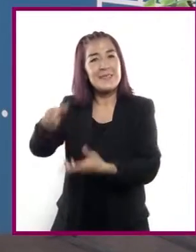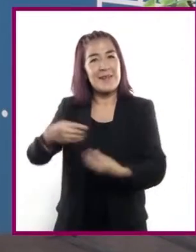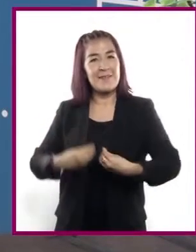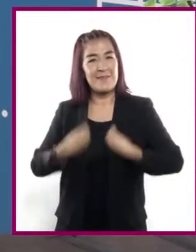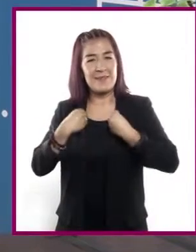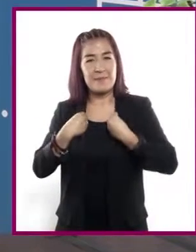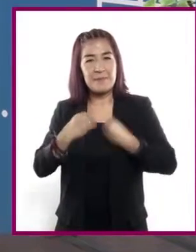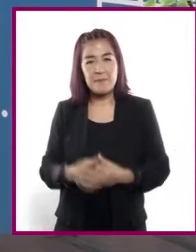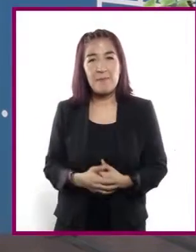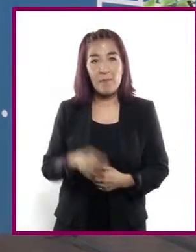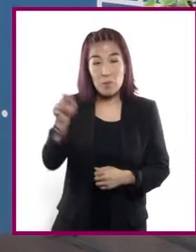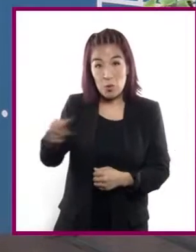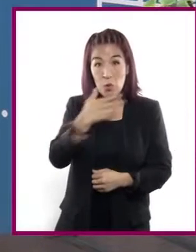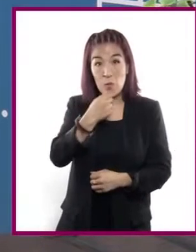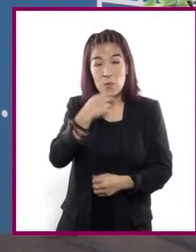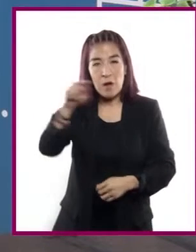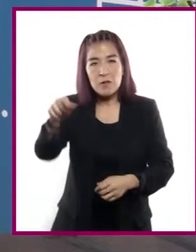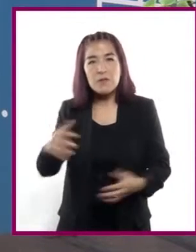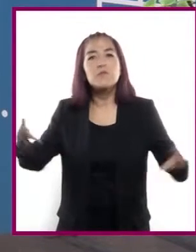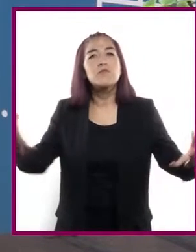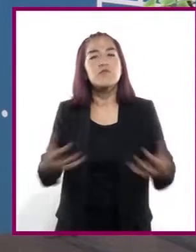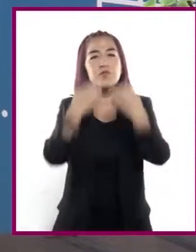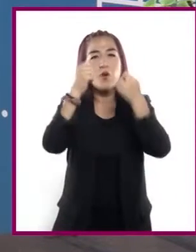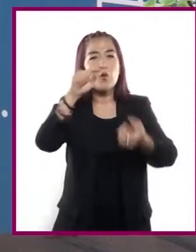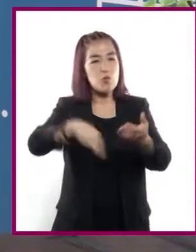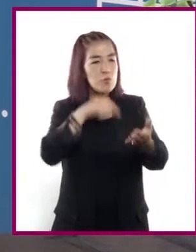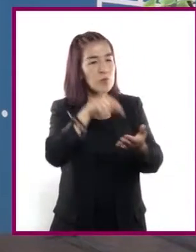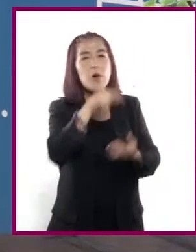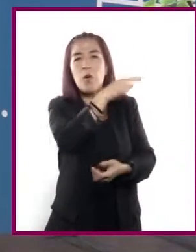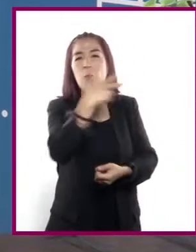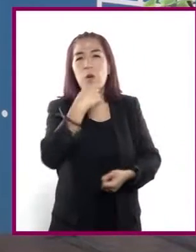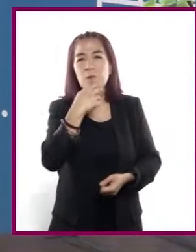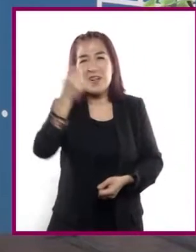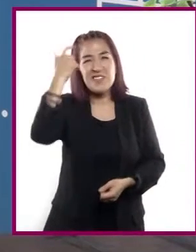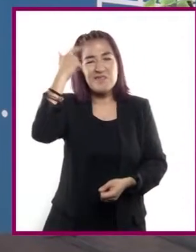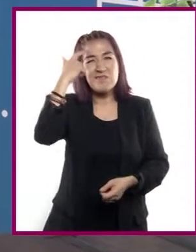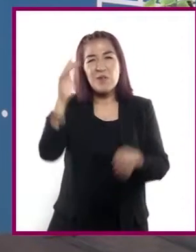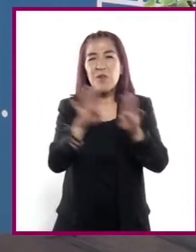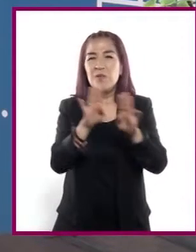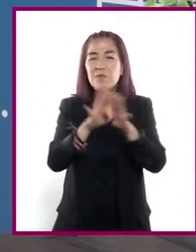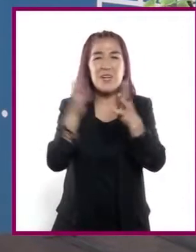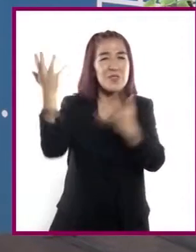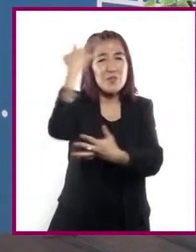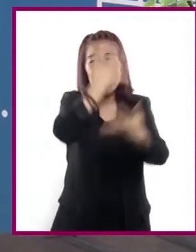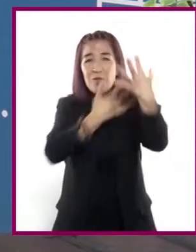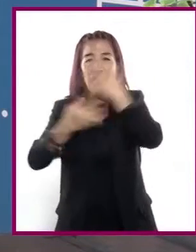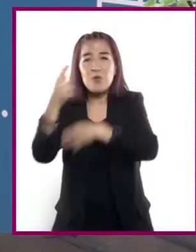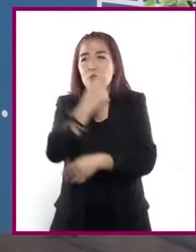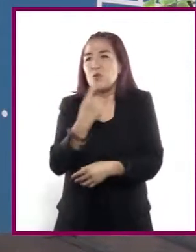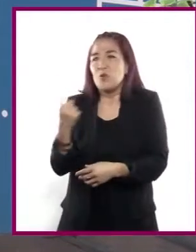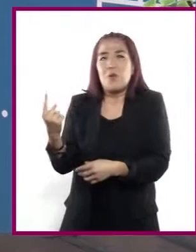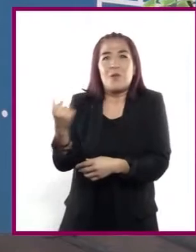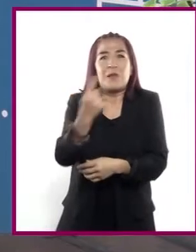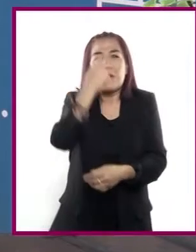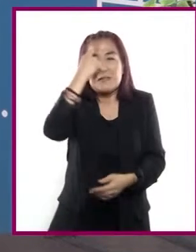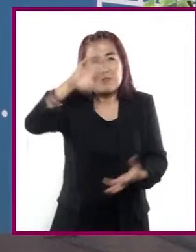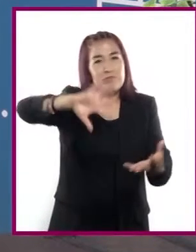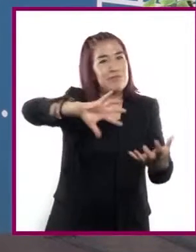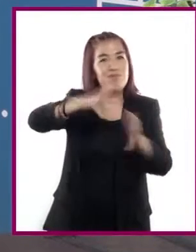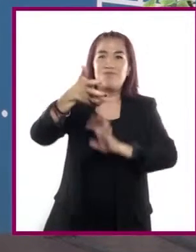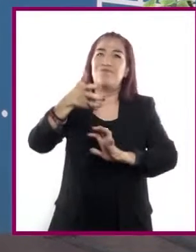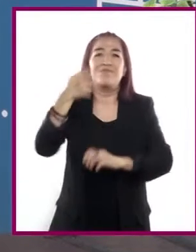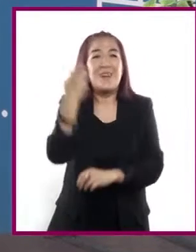hombre salvó la cordura de Robinson, pues la soledad lo estaba trastornando y